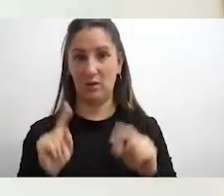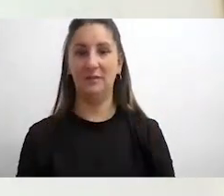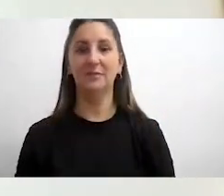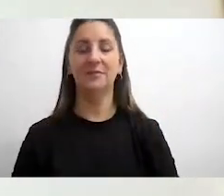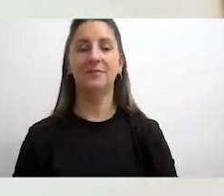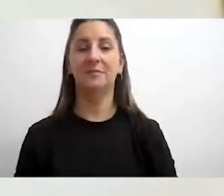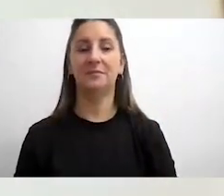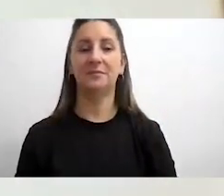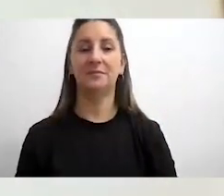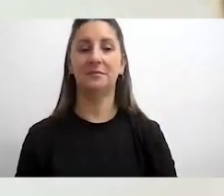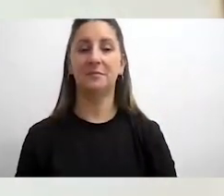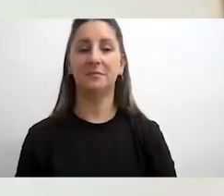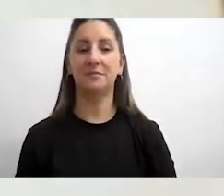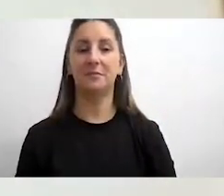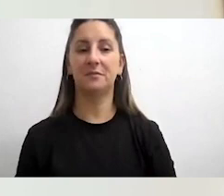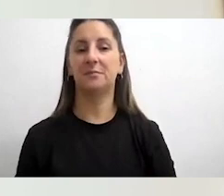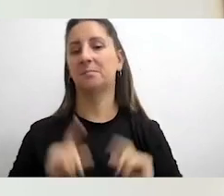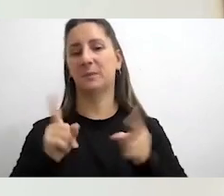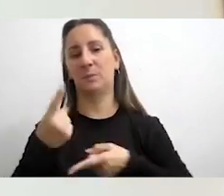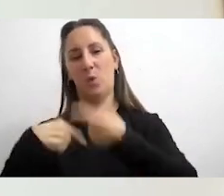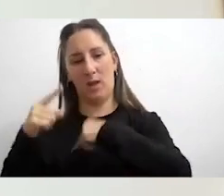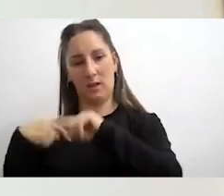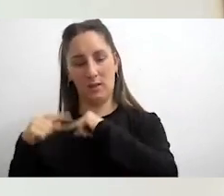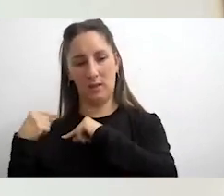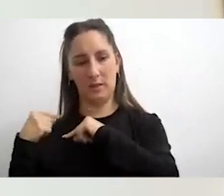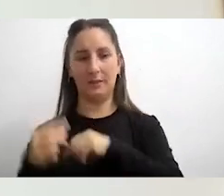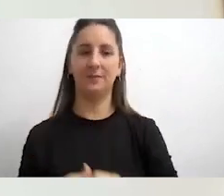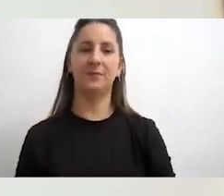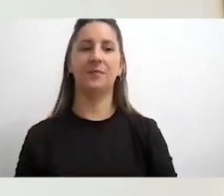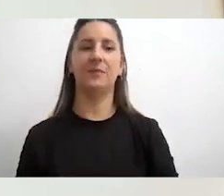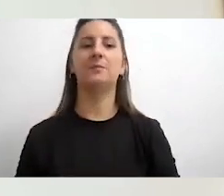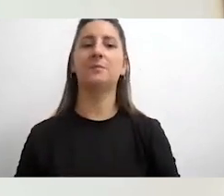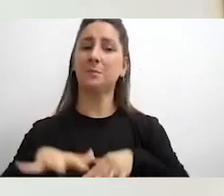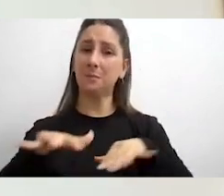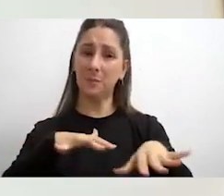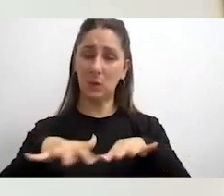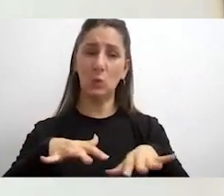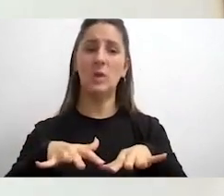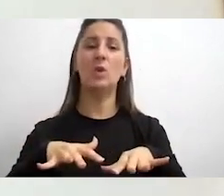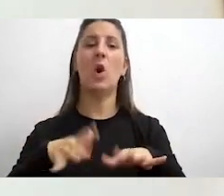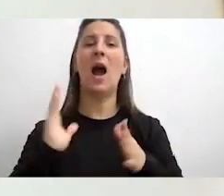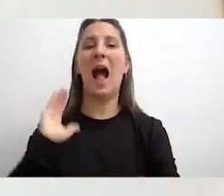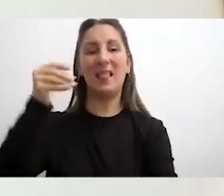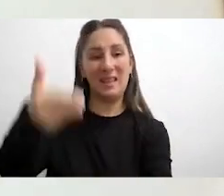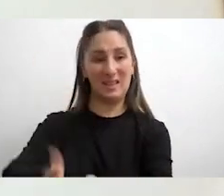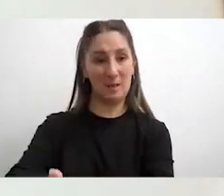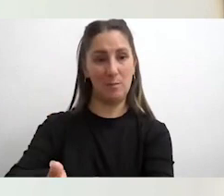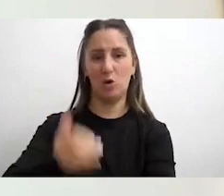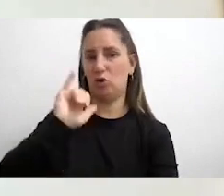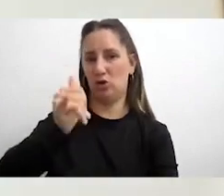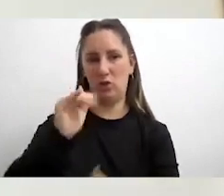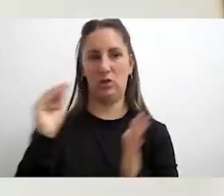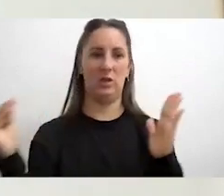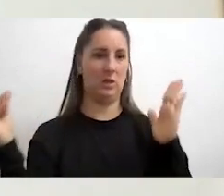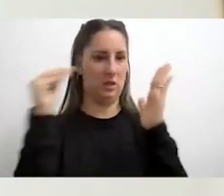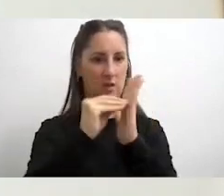pero vuelvo a lo mismo. Si estamos ante una situación de un anticipo, tiene que decir, entre